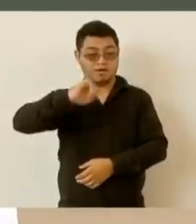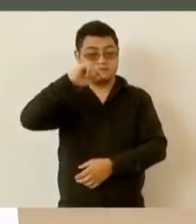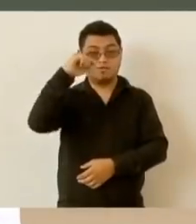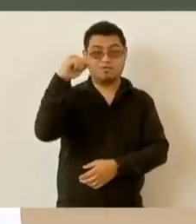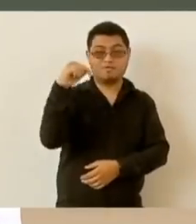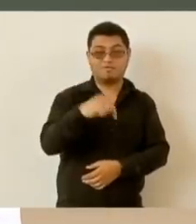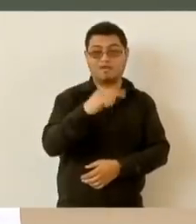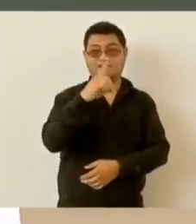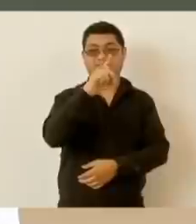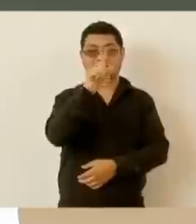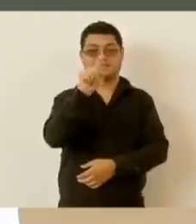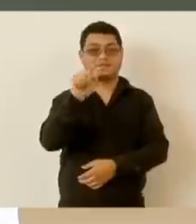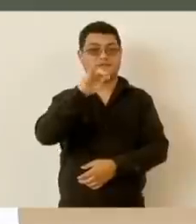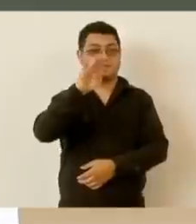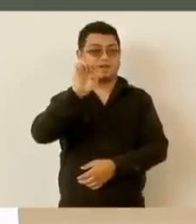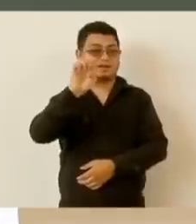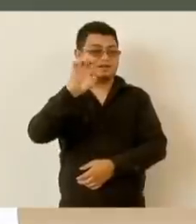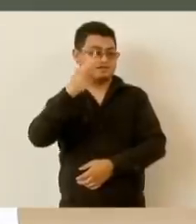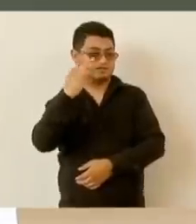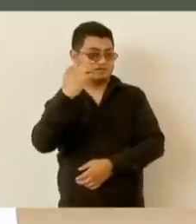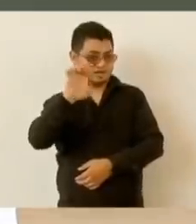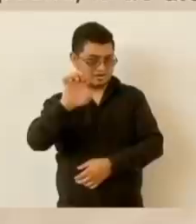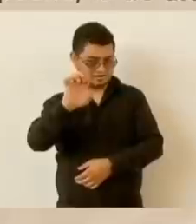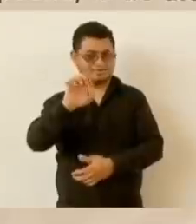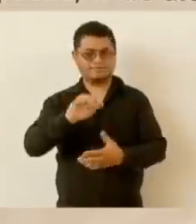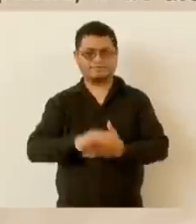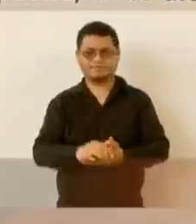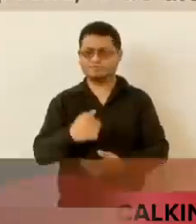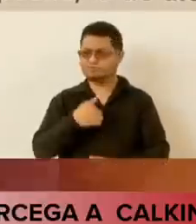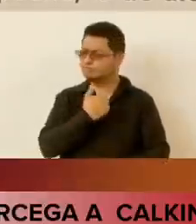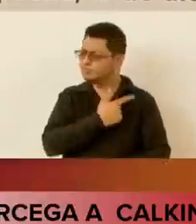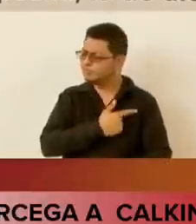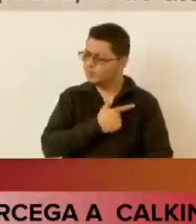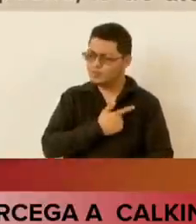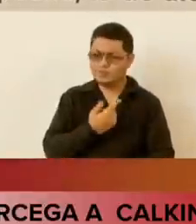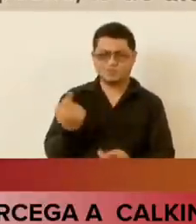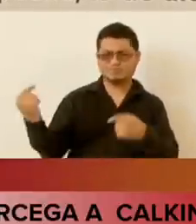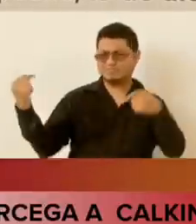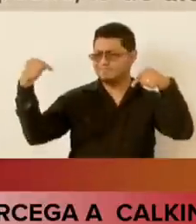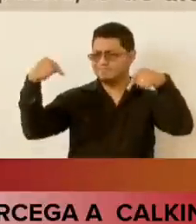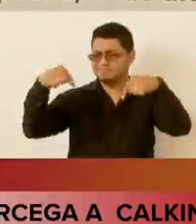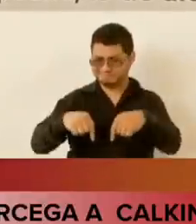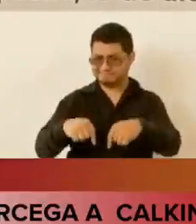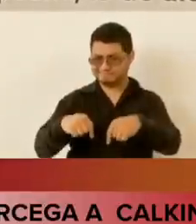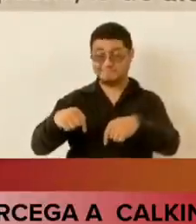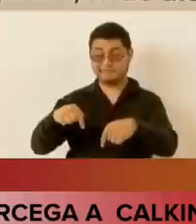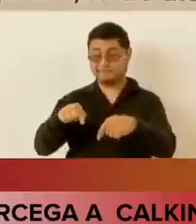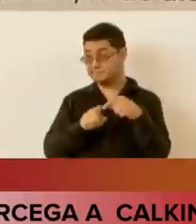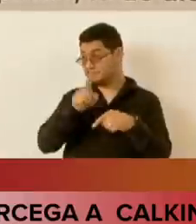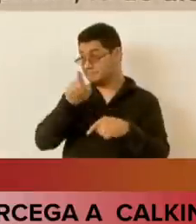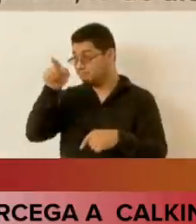De Silva Alche. Me da mucho gusto estar aquí en Campeche